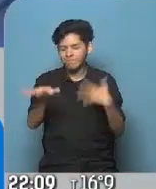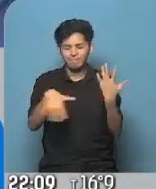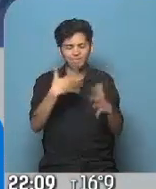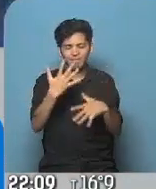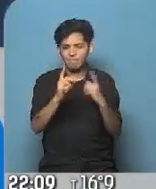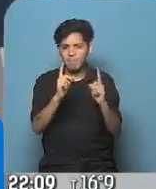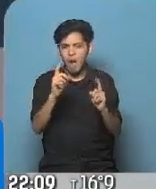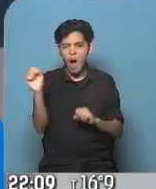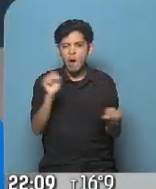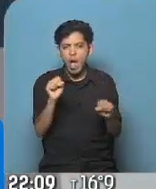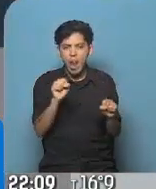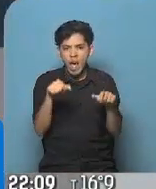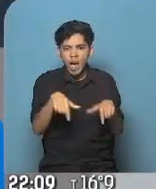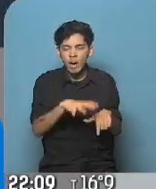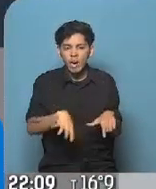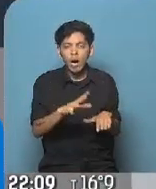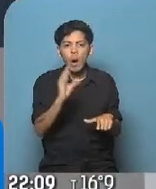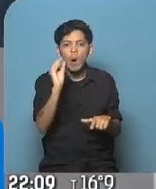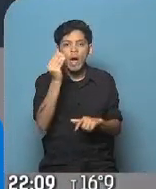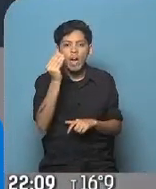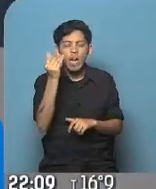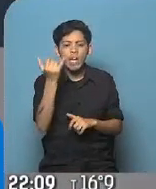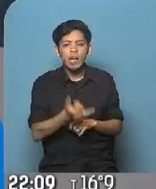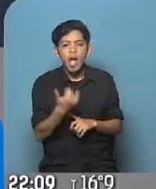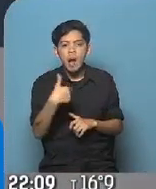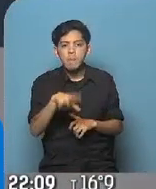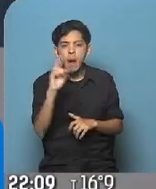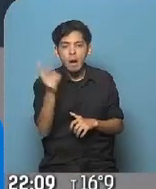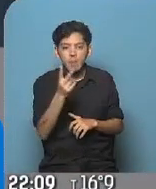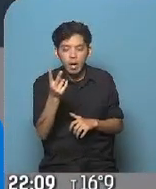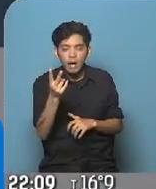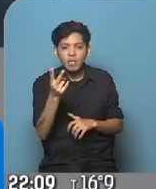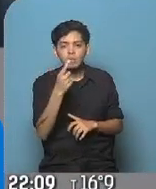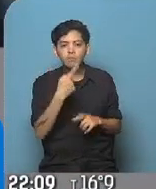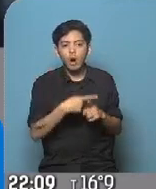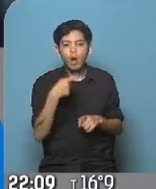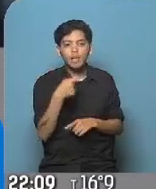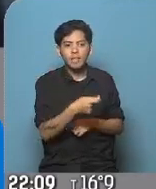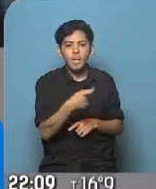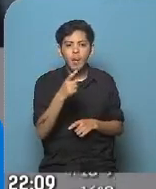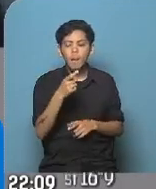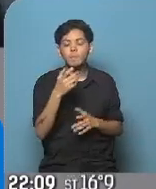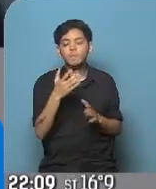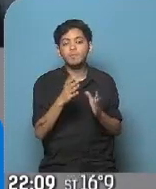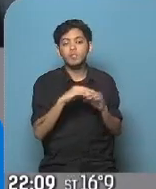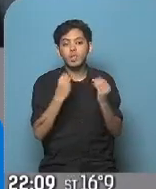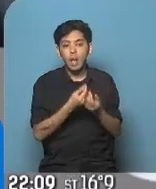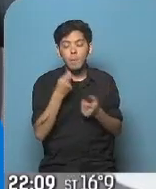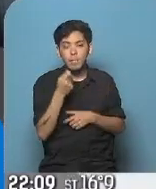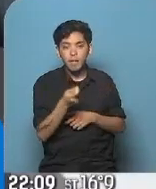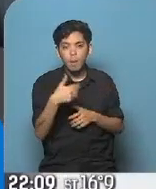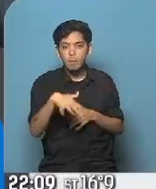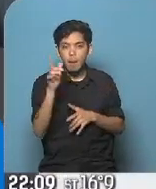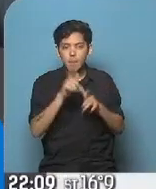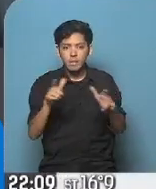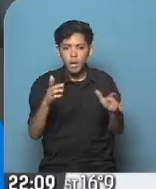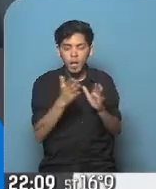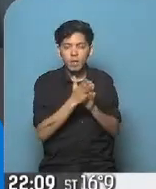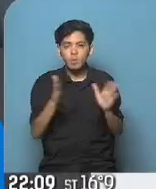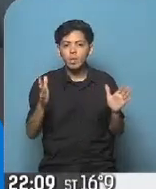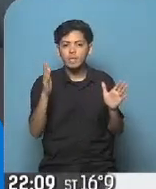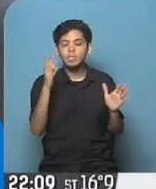la violencia. Brasil tenía más muertes por asesinato, se habían matado más gente que la guerra